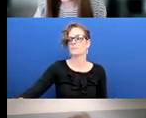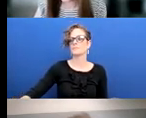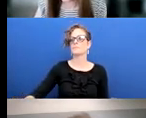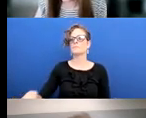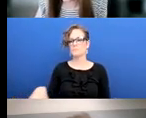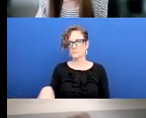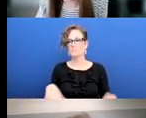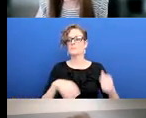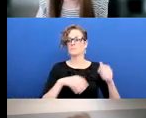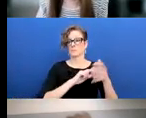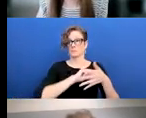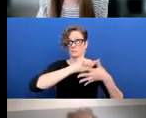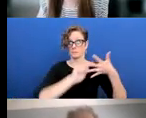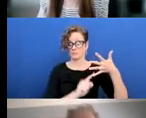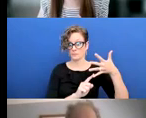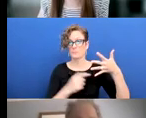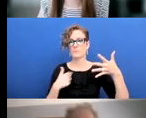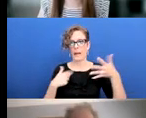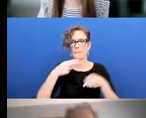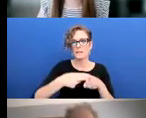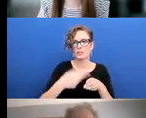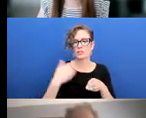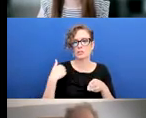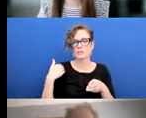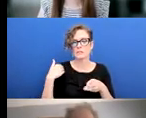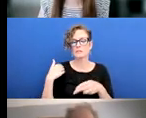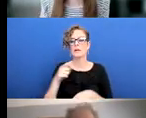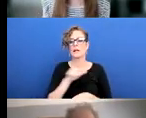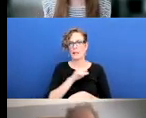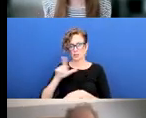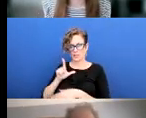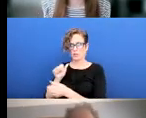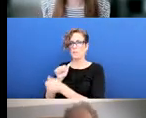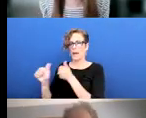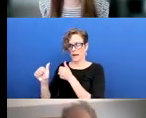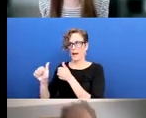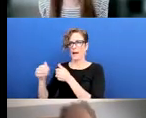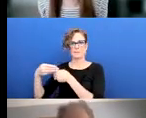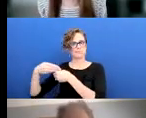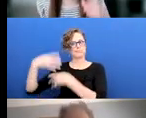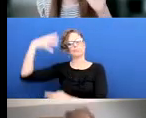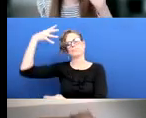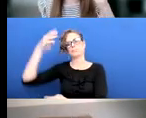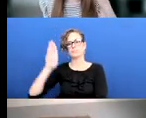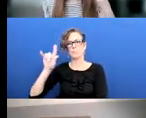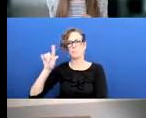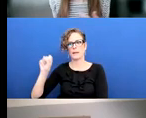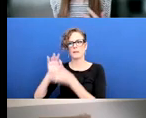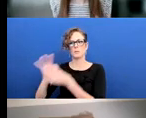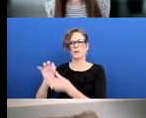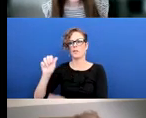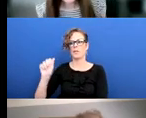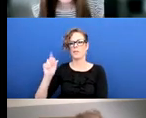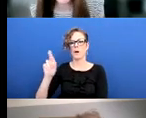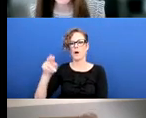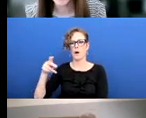These are some, as I mentioned, the legislature passed. Estos son algunas de las propuestas de leyes aprobadas por